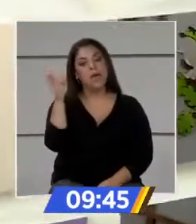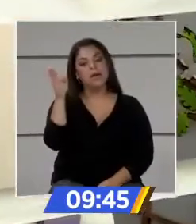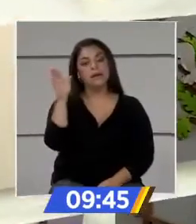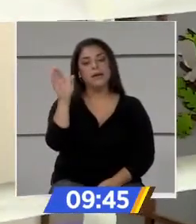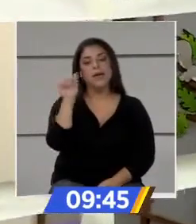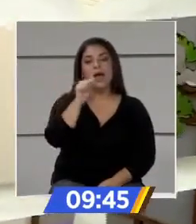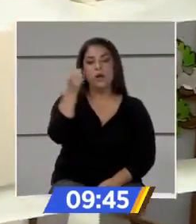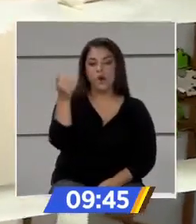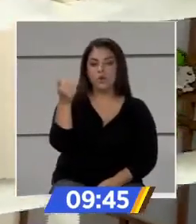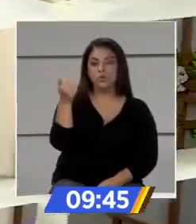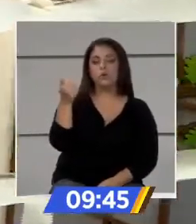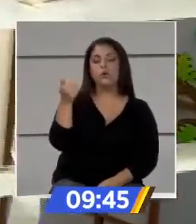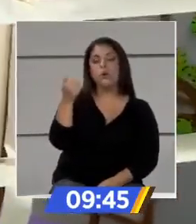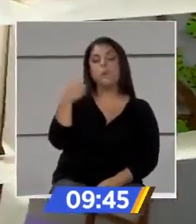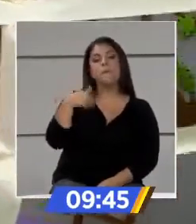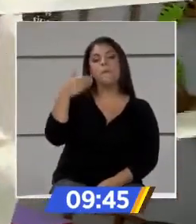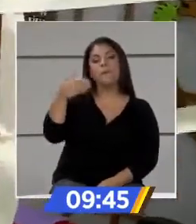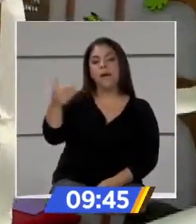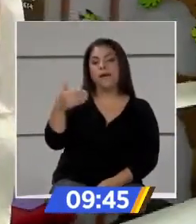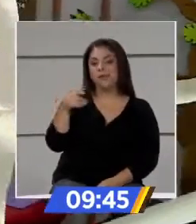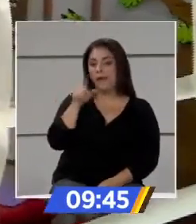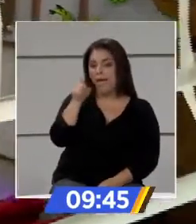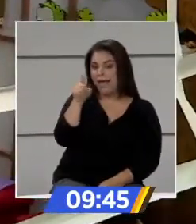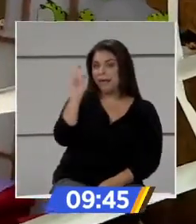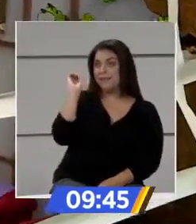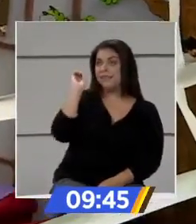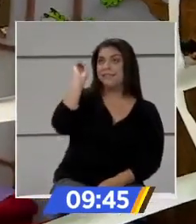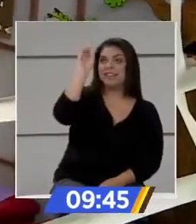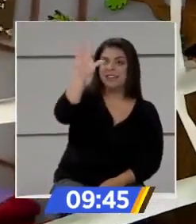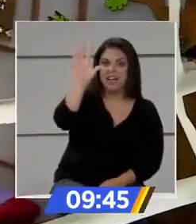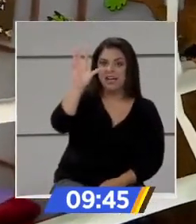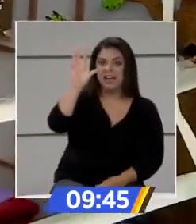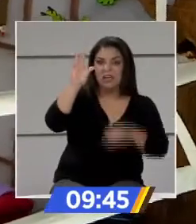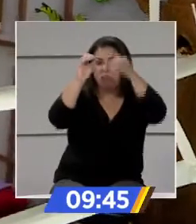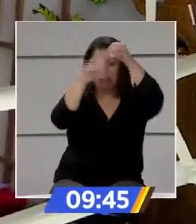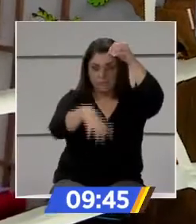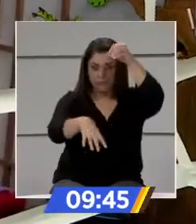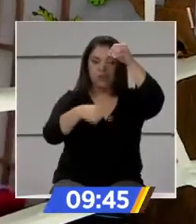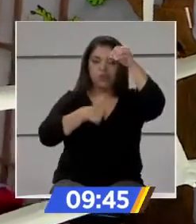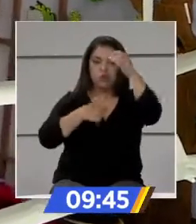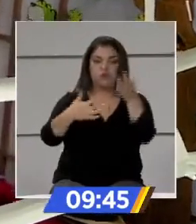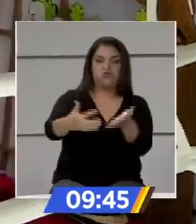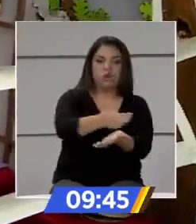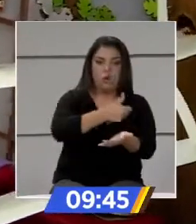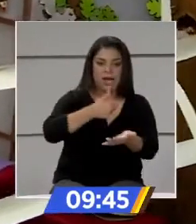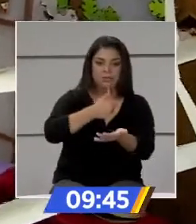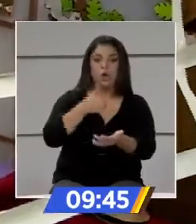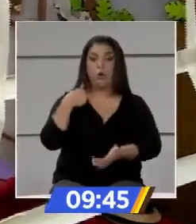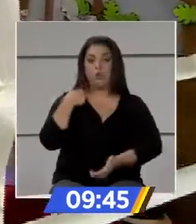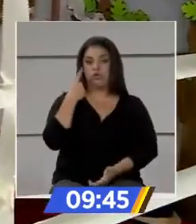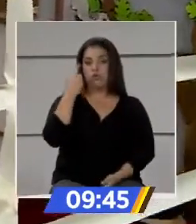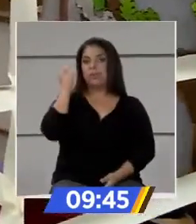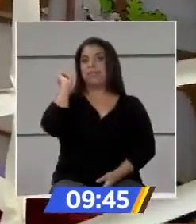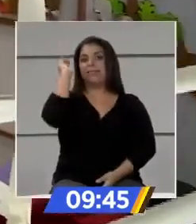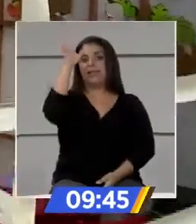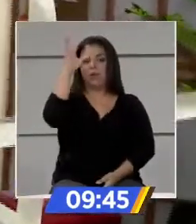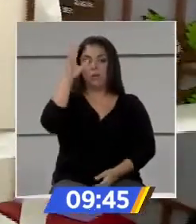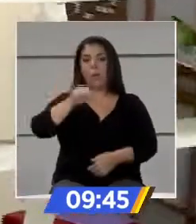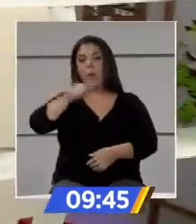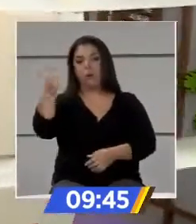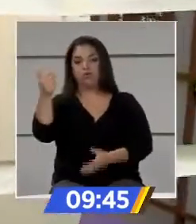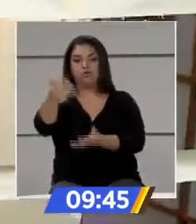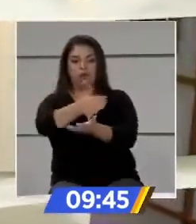que cuando Sergio tire alguna que no se pegue, entonces yo la recojo. Entonces, uno tira y el otro recoge. Luego cambiamos. Yo tiro